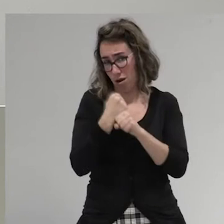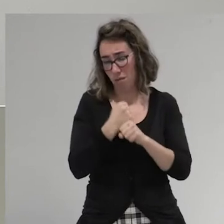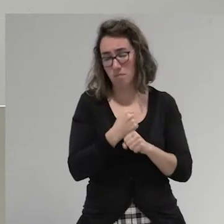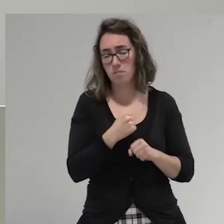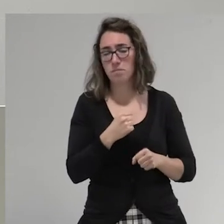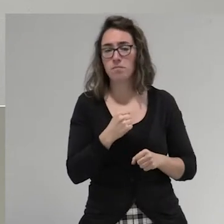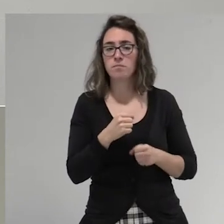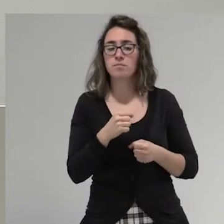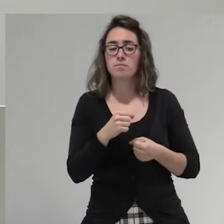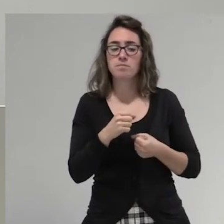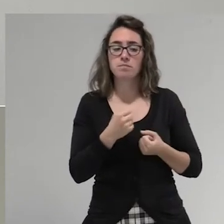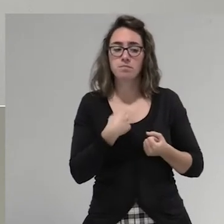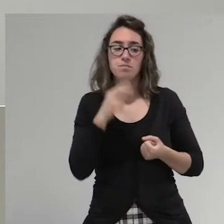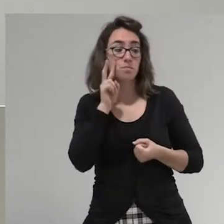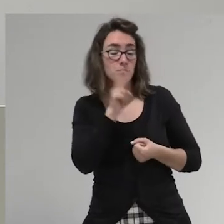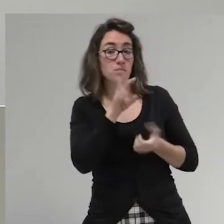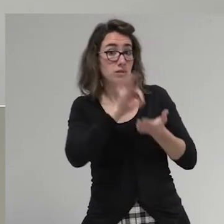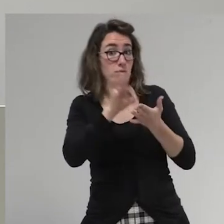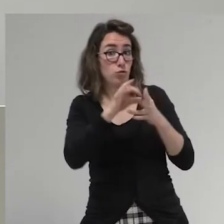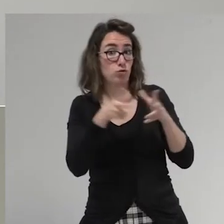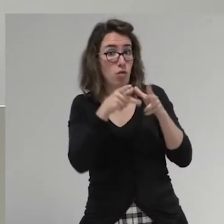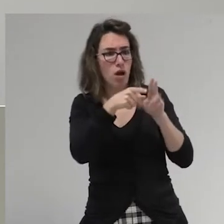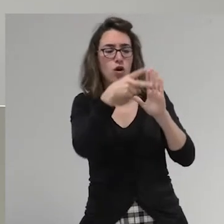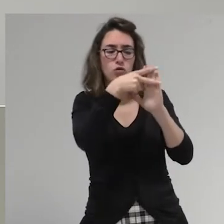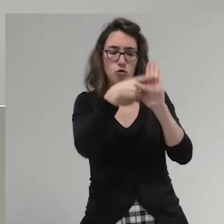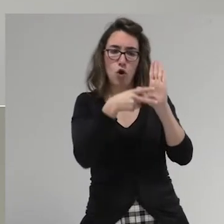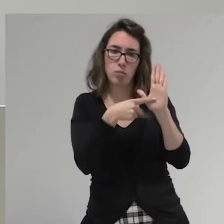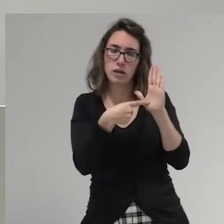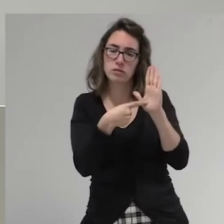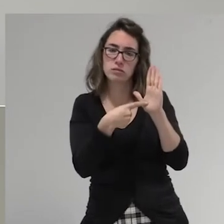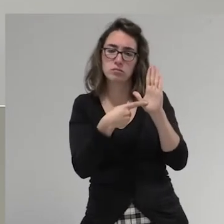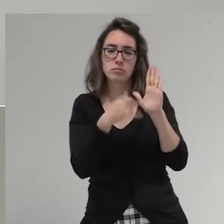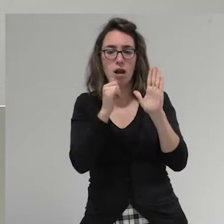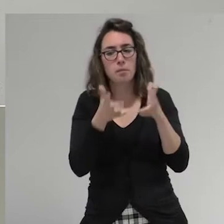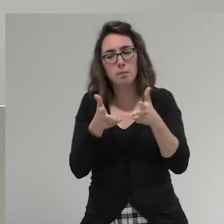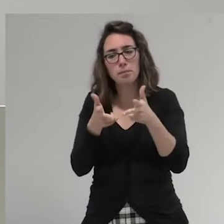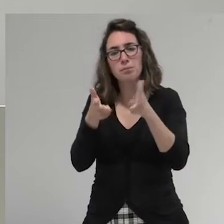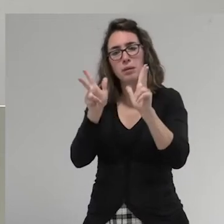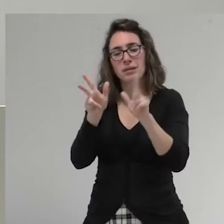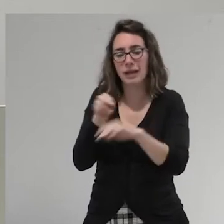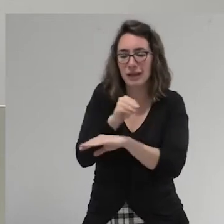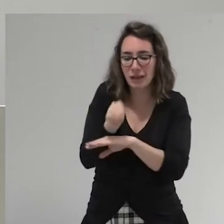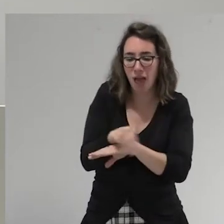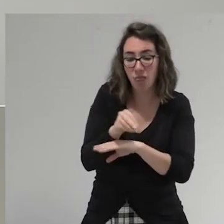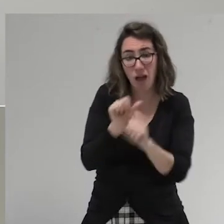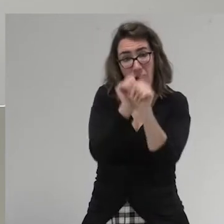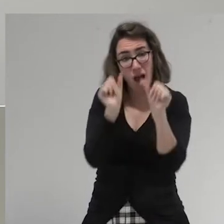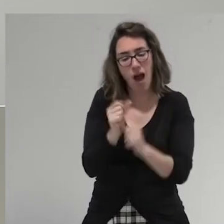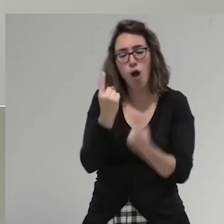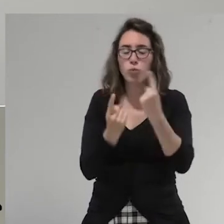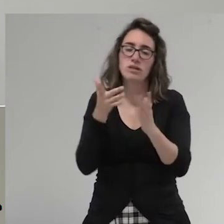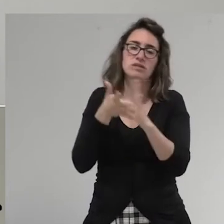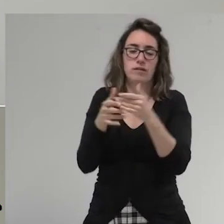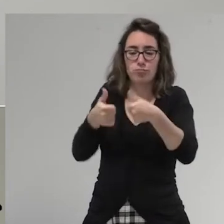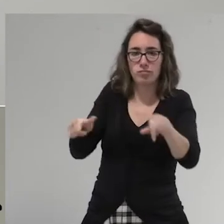había como, digamos que las normas permiten interpretar determinadas formas de crianza como formas violentas